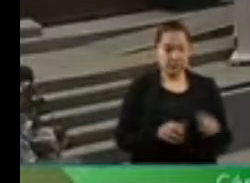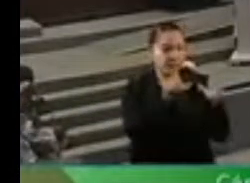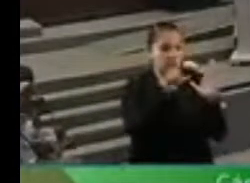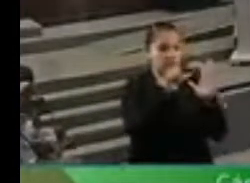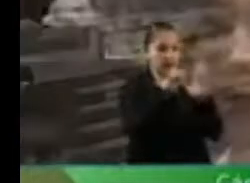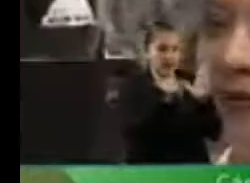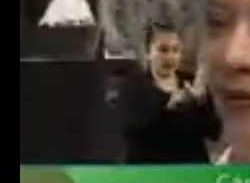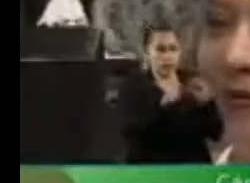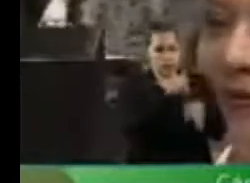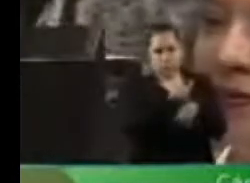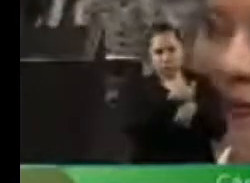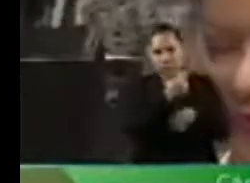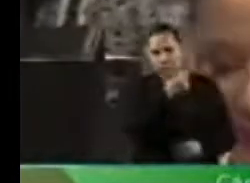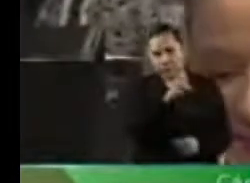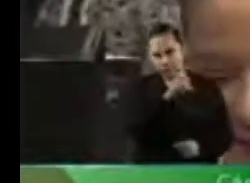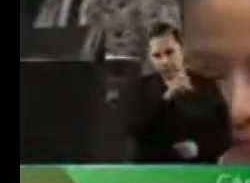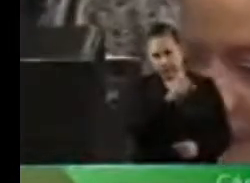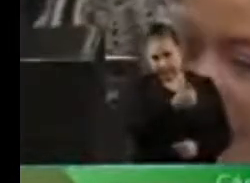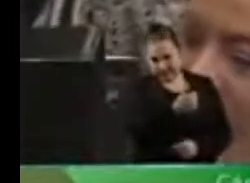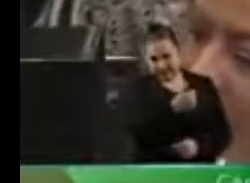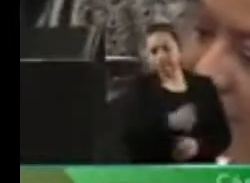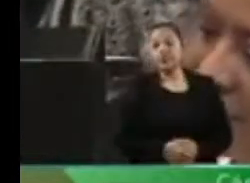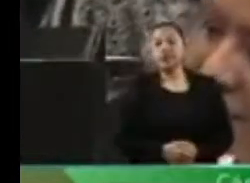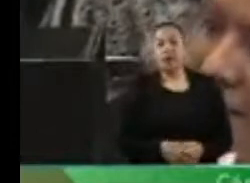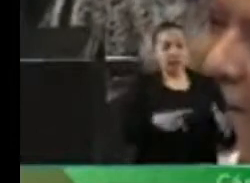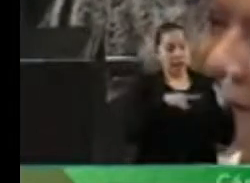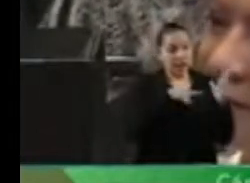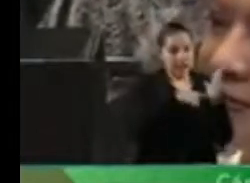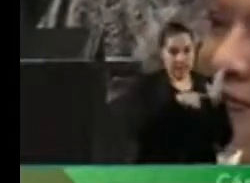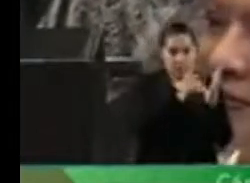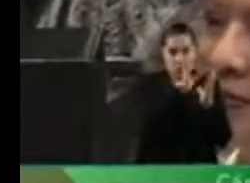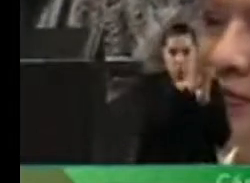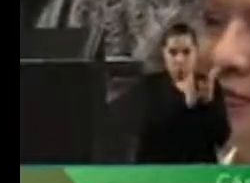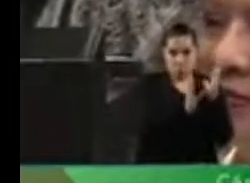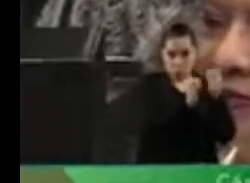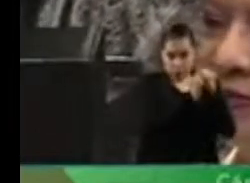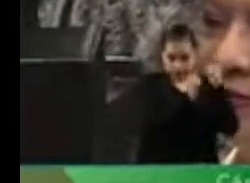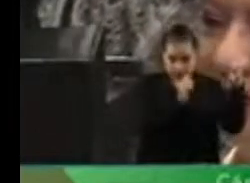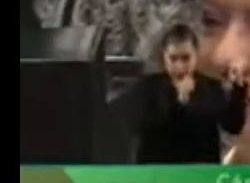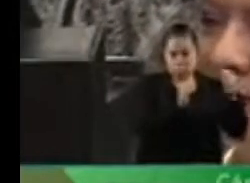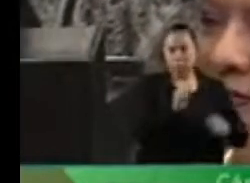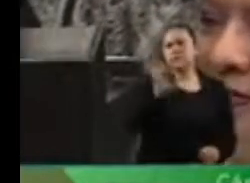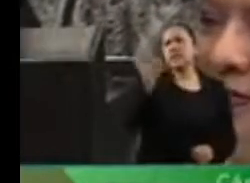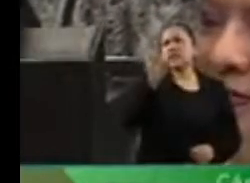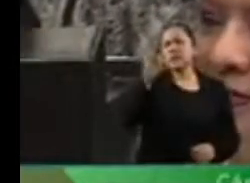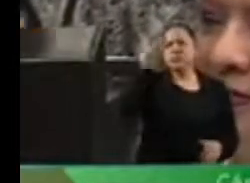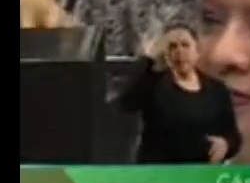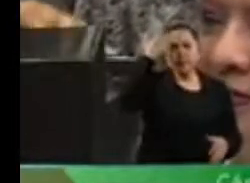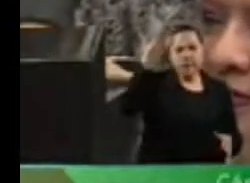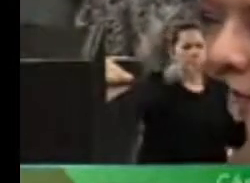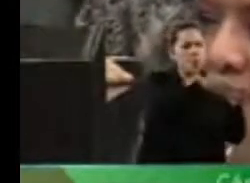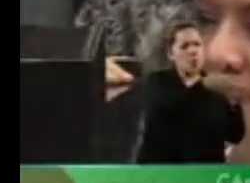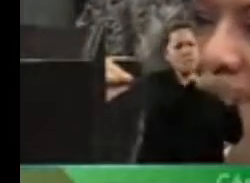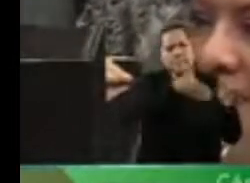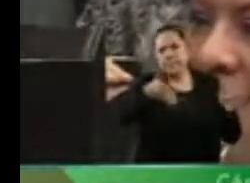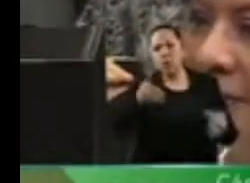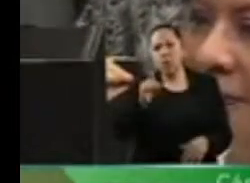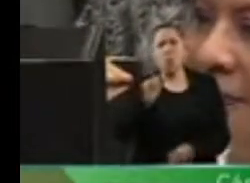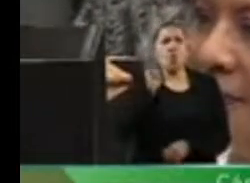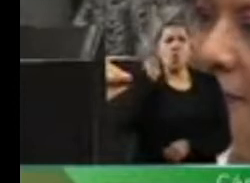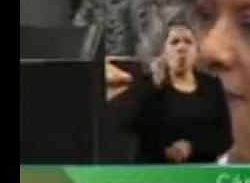Artículo 136. Esta Constitución no perderá su fuerza y vigor, aun cuando por alguna rebelión se interrumpa su